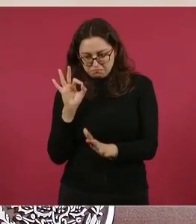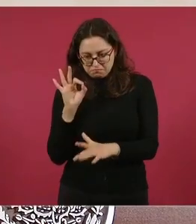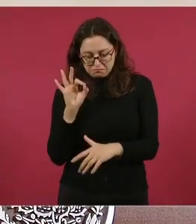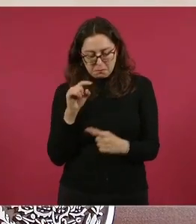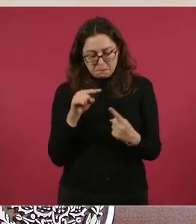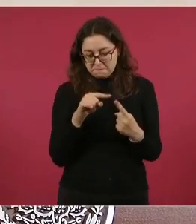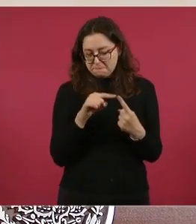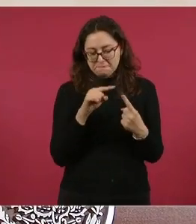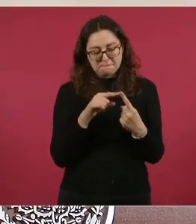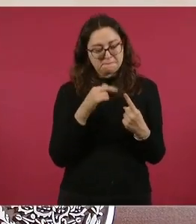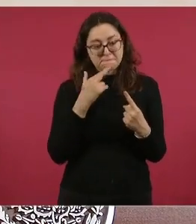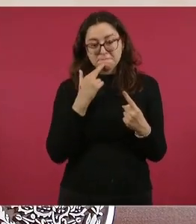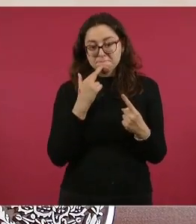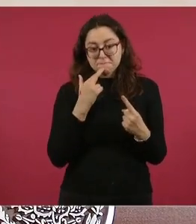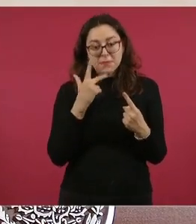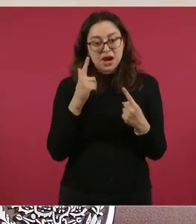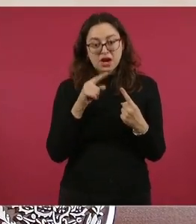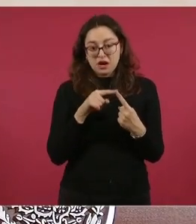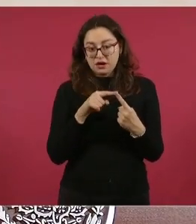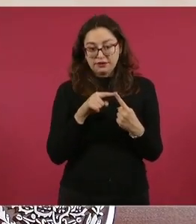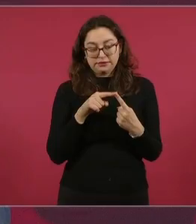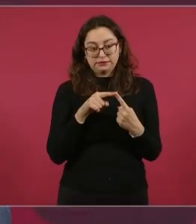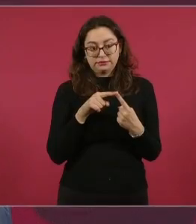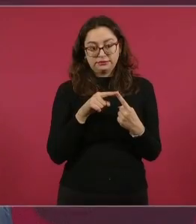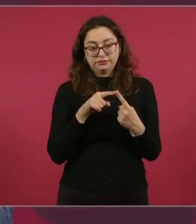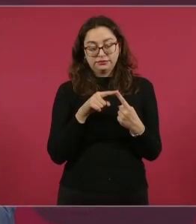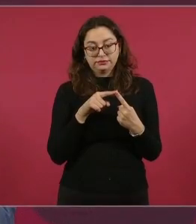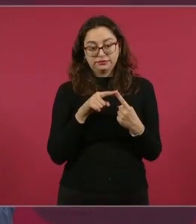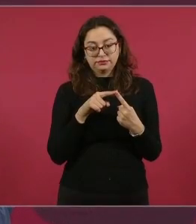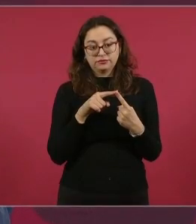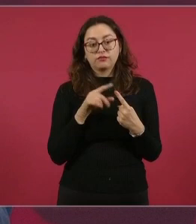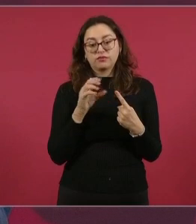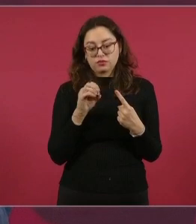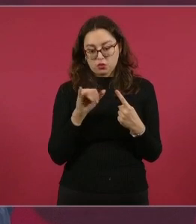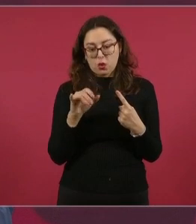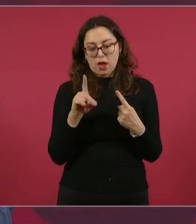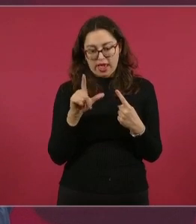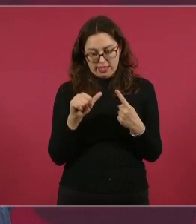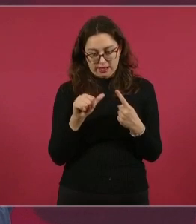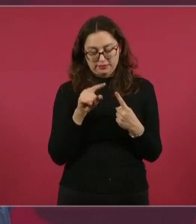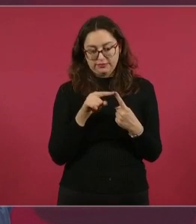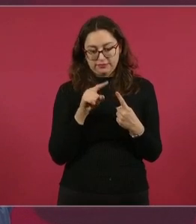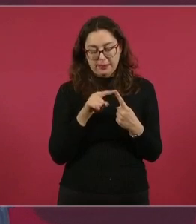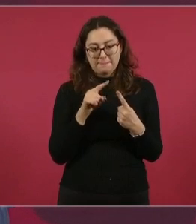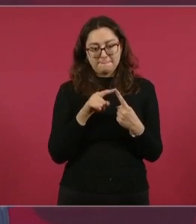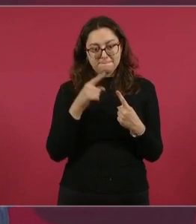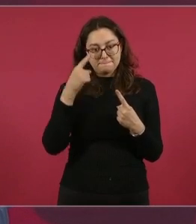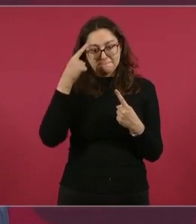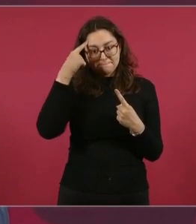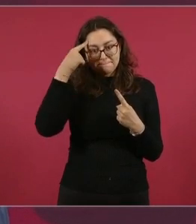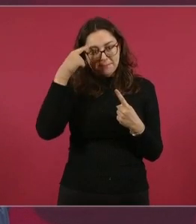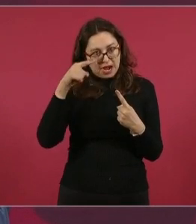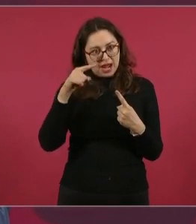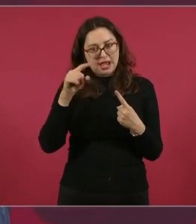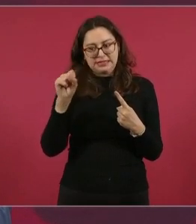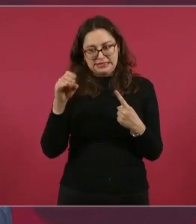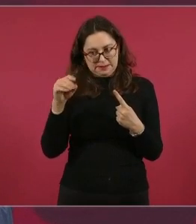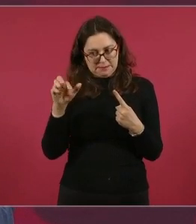el mejor era el almirante Ojeda, de más